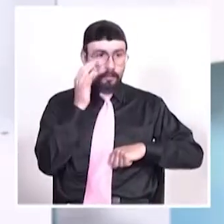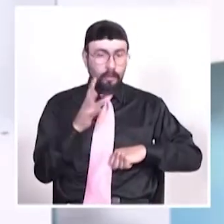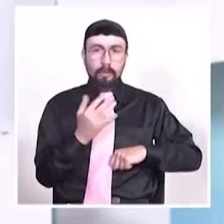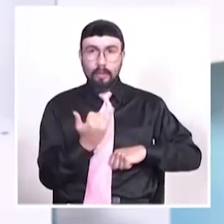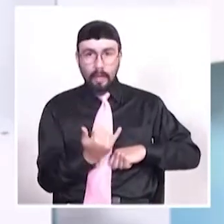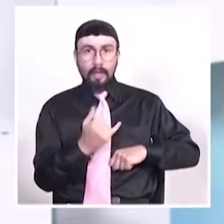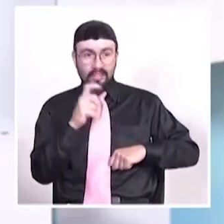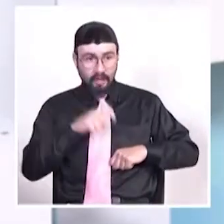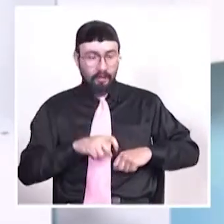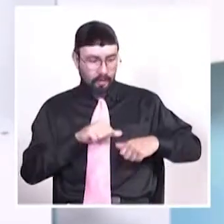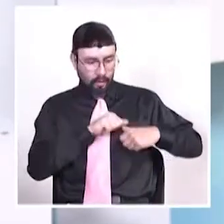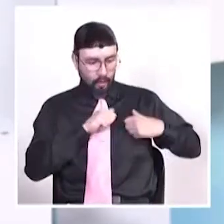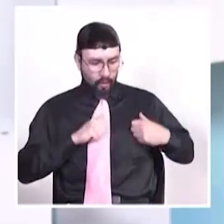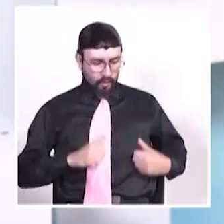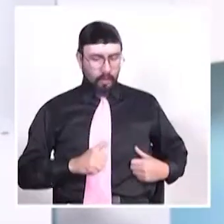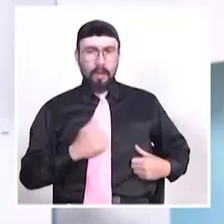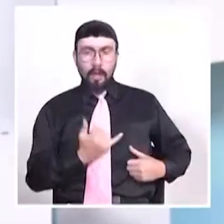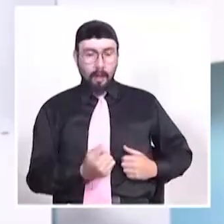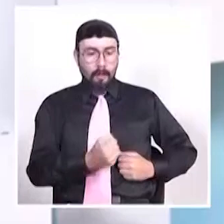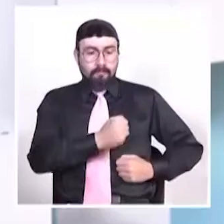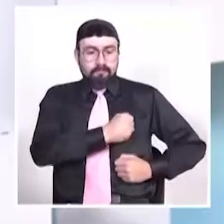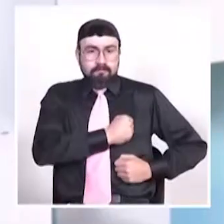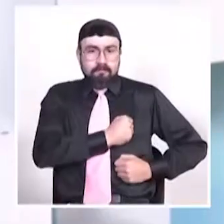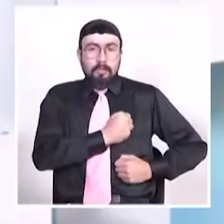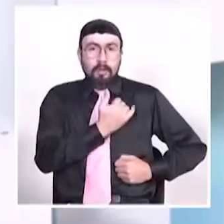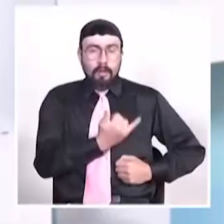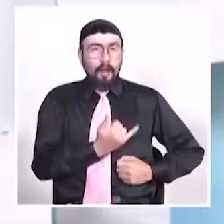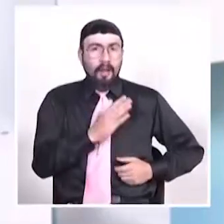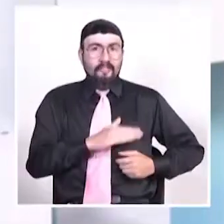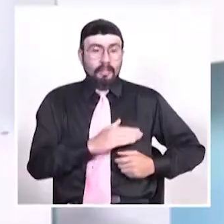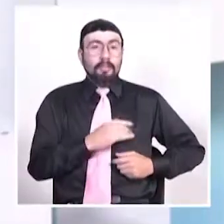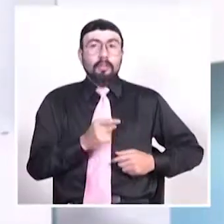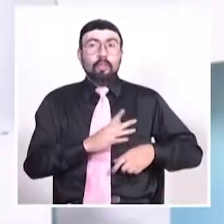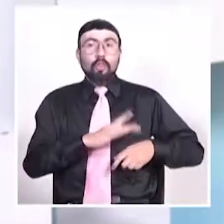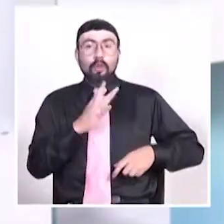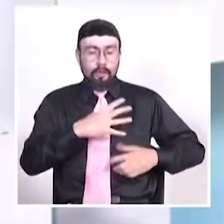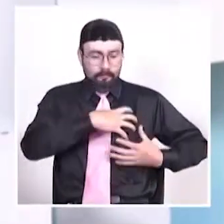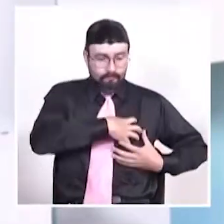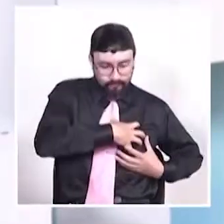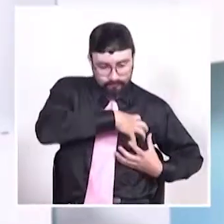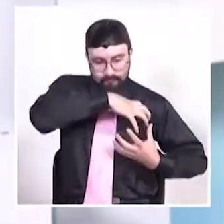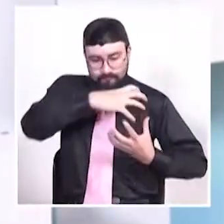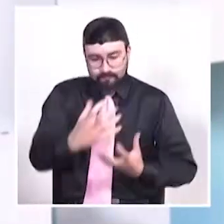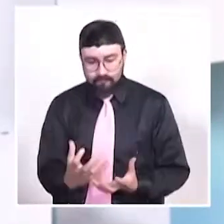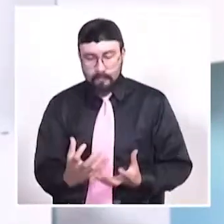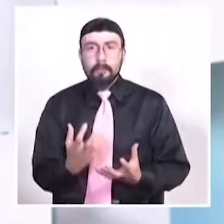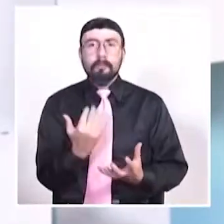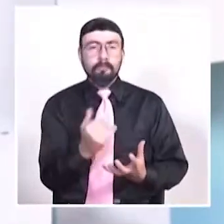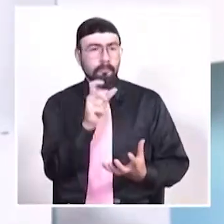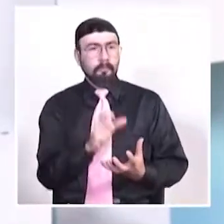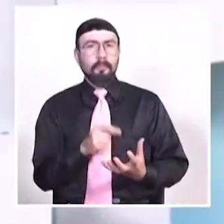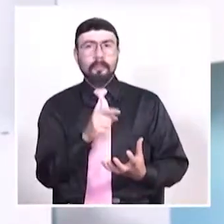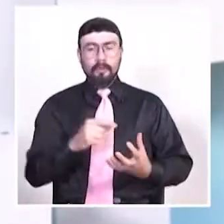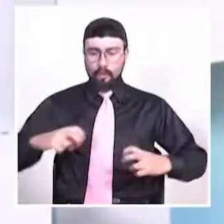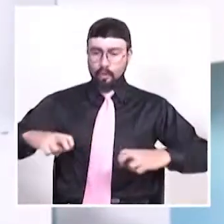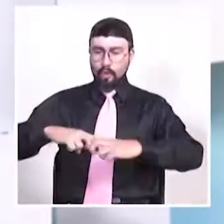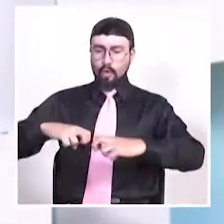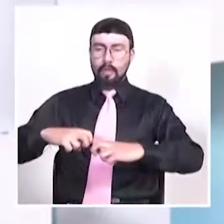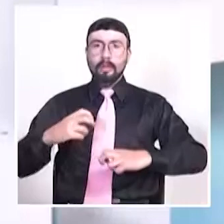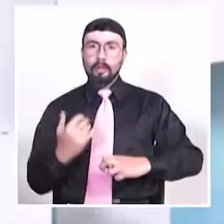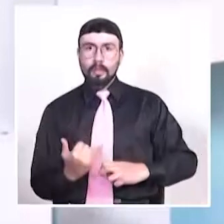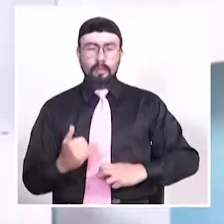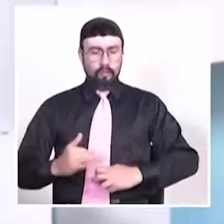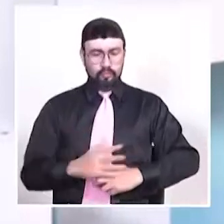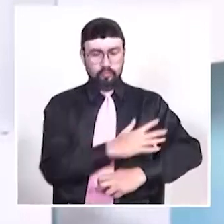estar el corazón en forma extracorpórea, es decir, que el corazón lo sacan de la cavidad torácica del paciente, lo conectan a una máquina para que